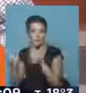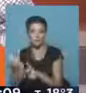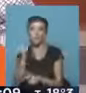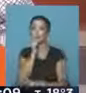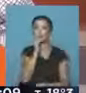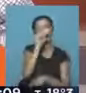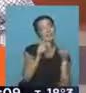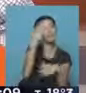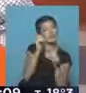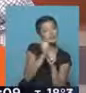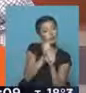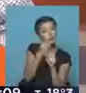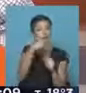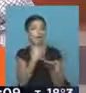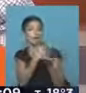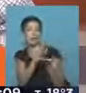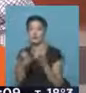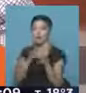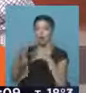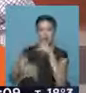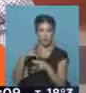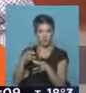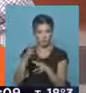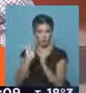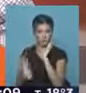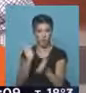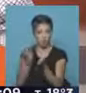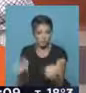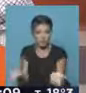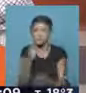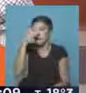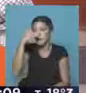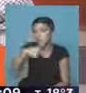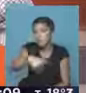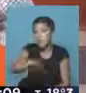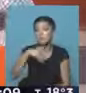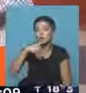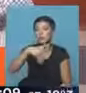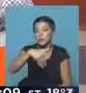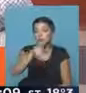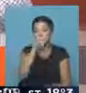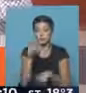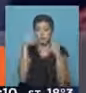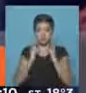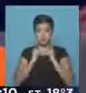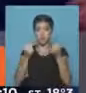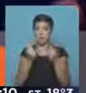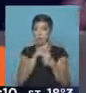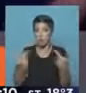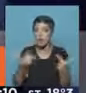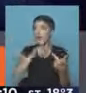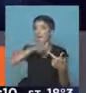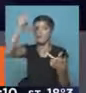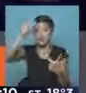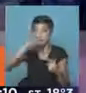electrónica y una serie de cuestiones. Dentro de poco tendremos autobuses sin chofer, taxis sin chofer, aviones sin chofer.